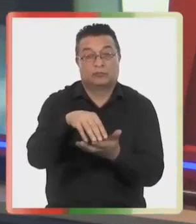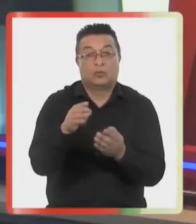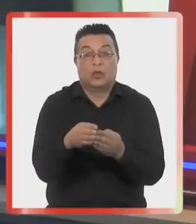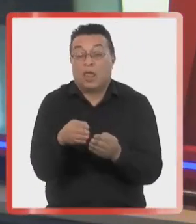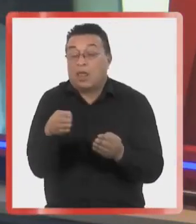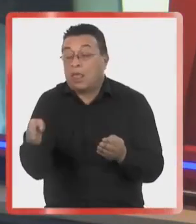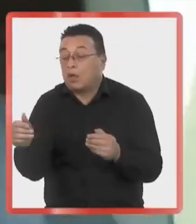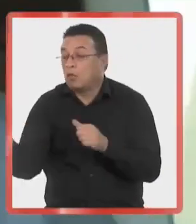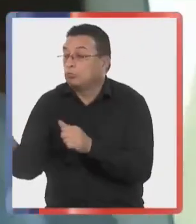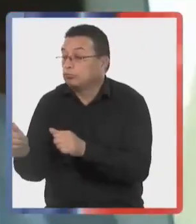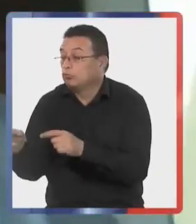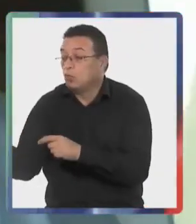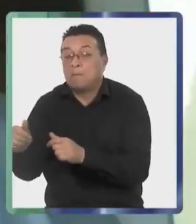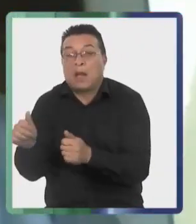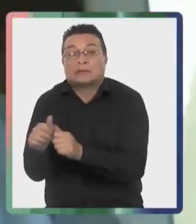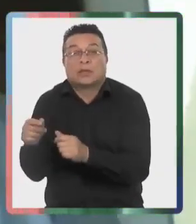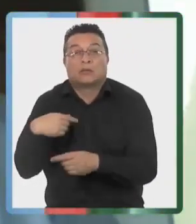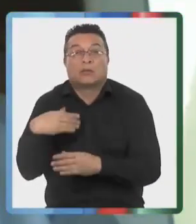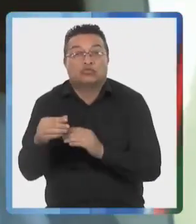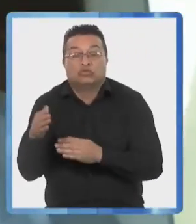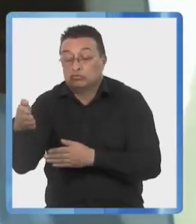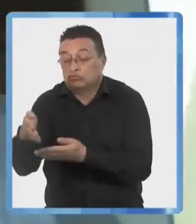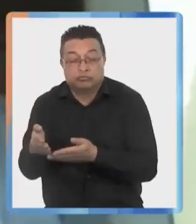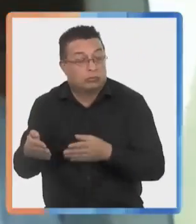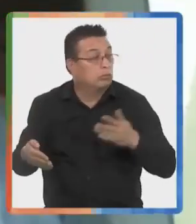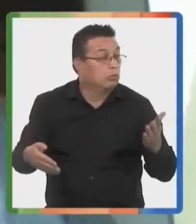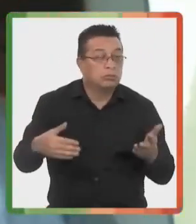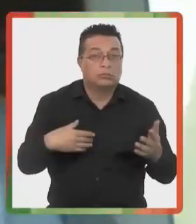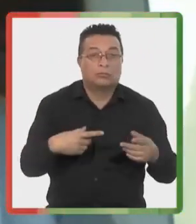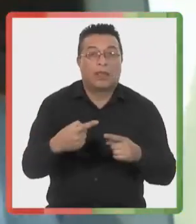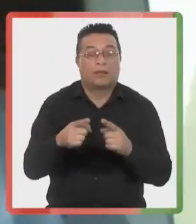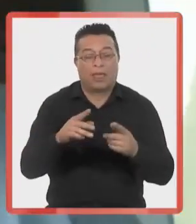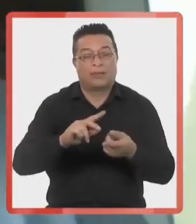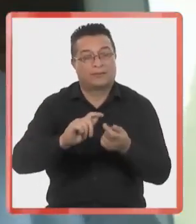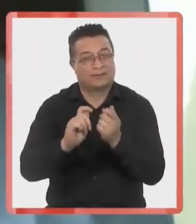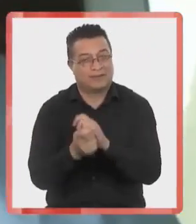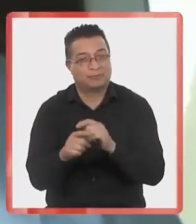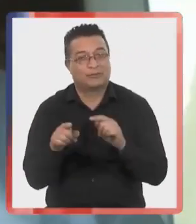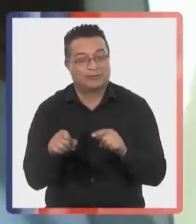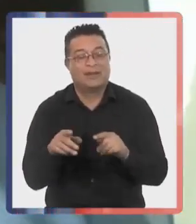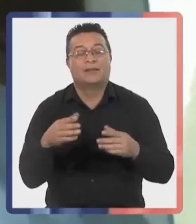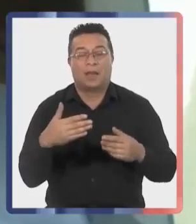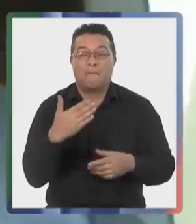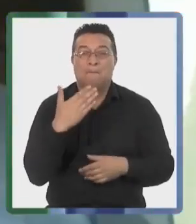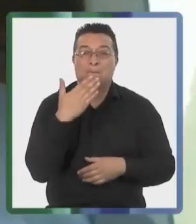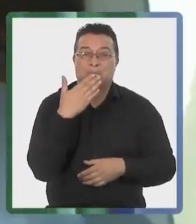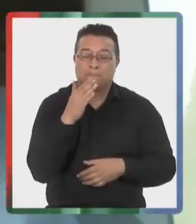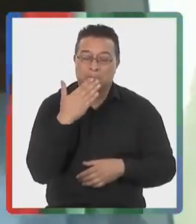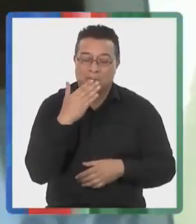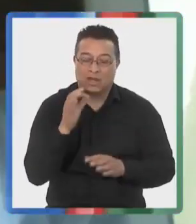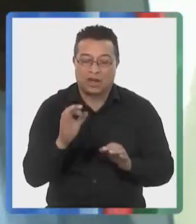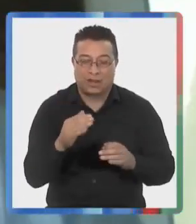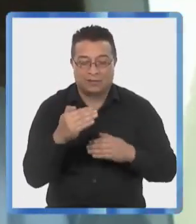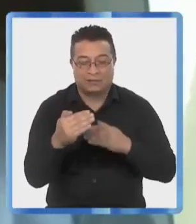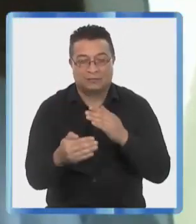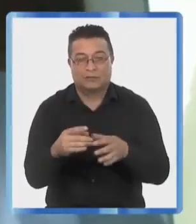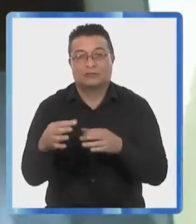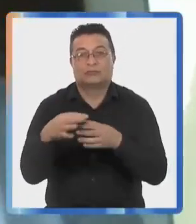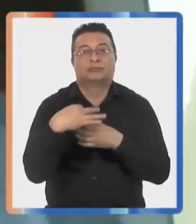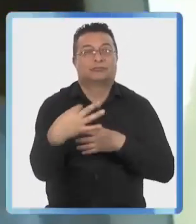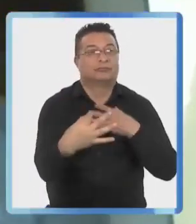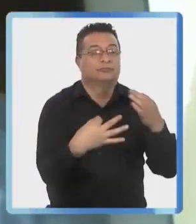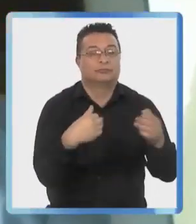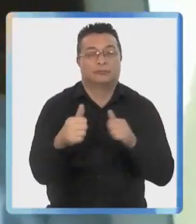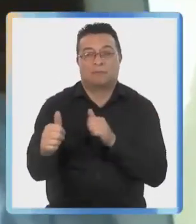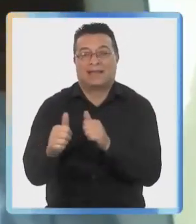circunscripción del lado un local mucho más cercano a donde vivía. Entonces, al liberar esta condición, estamos mejorando todavía la asignación a los